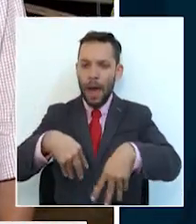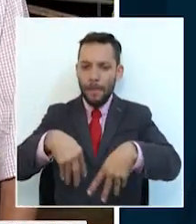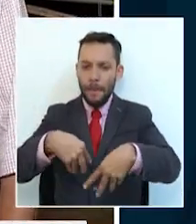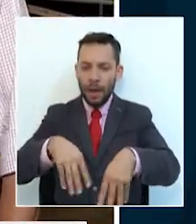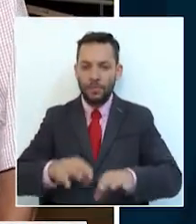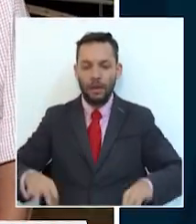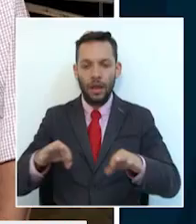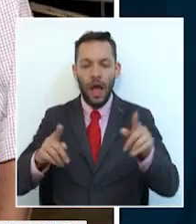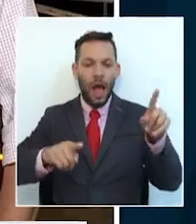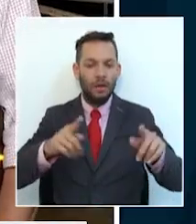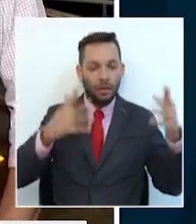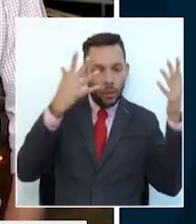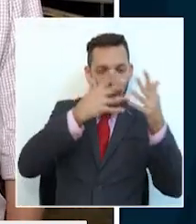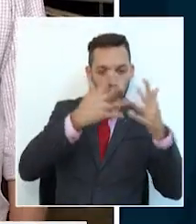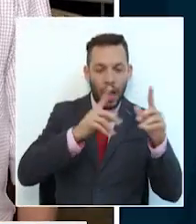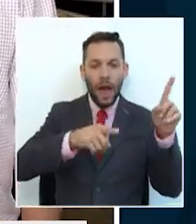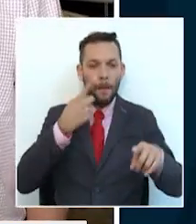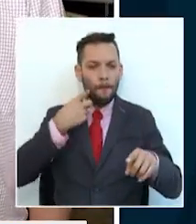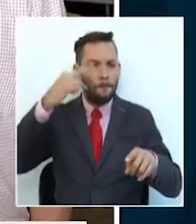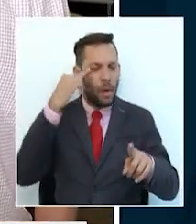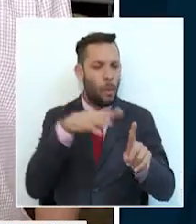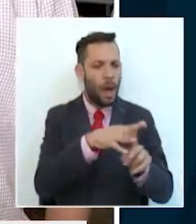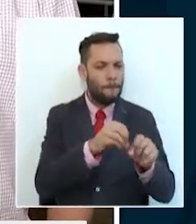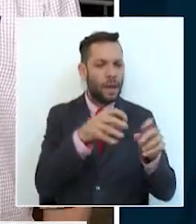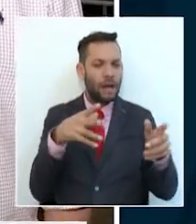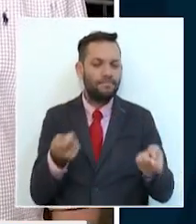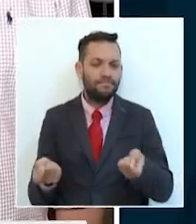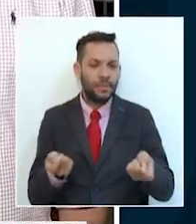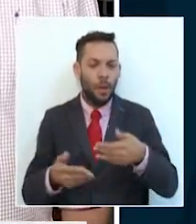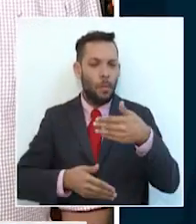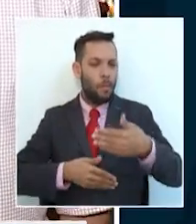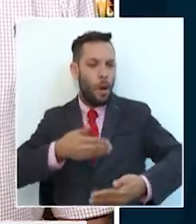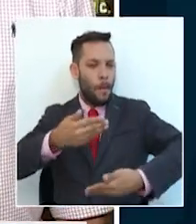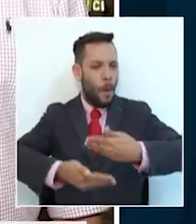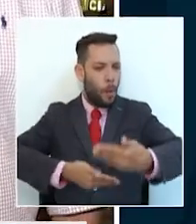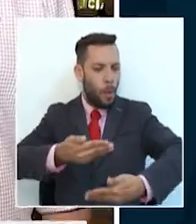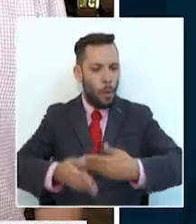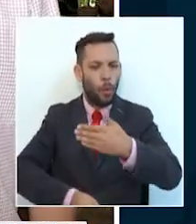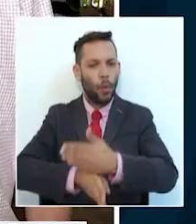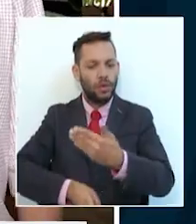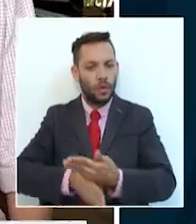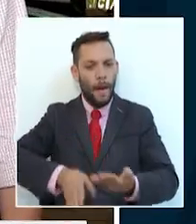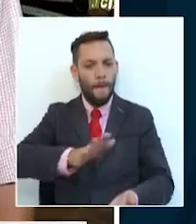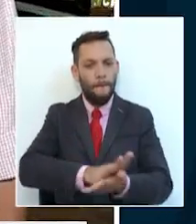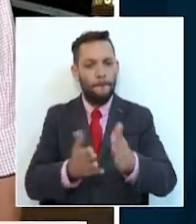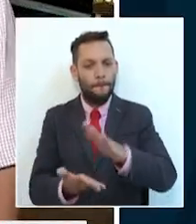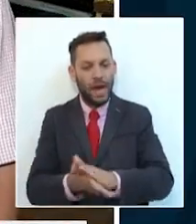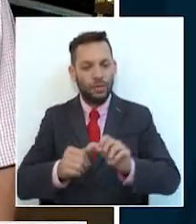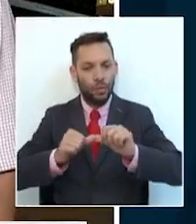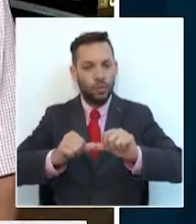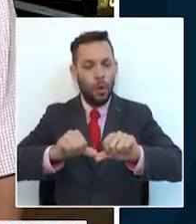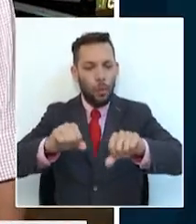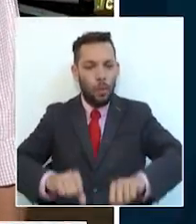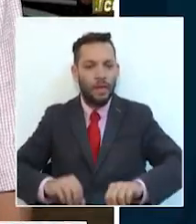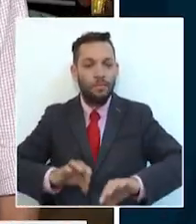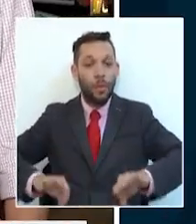bastante confusas y oscuras por demás en muchas regiones del país. Esperemos que esto trascienda y se continúe en esta tónica por el bien de los colombianos, pero